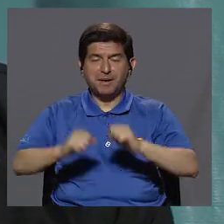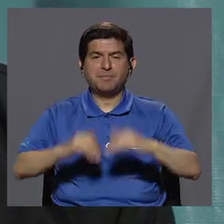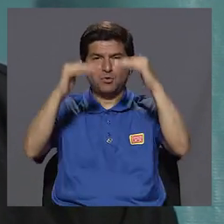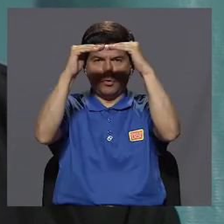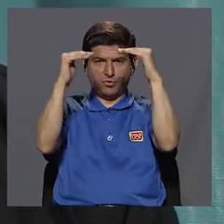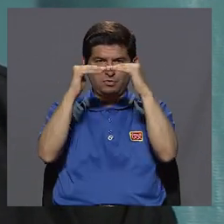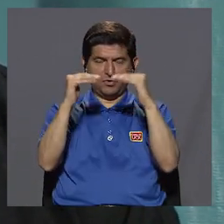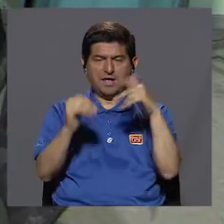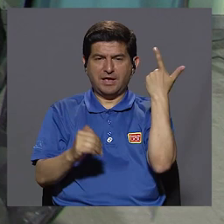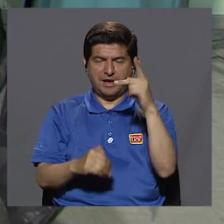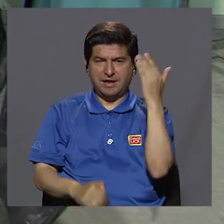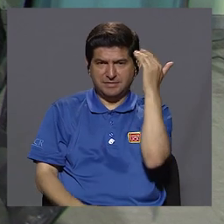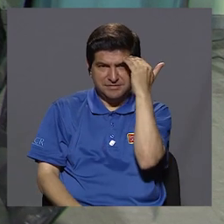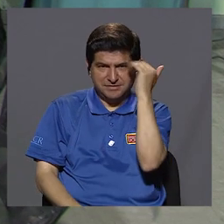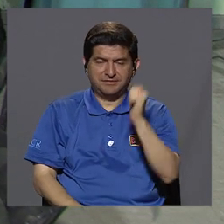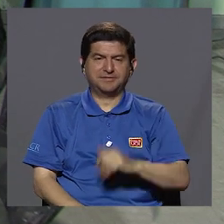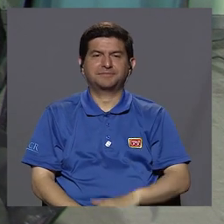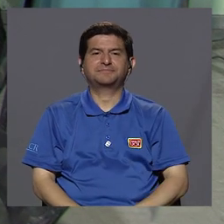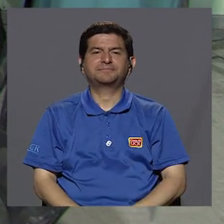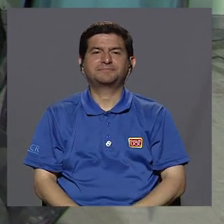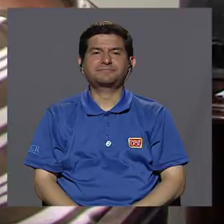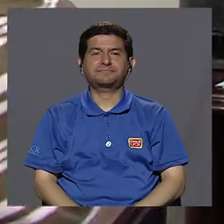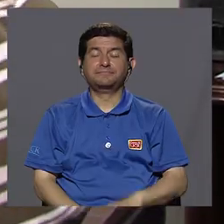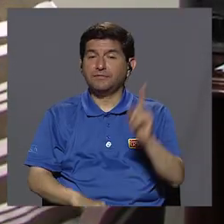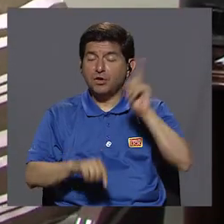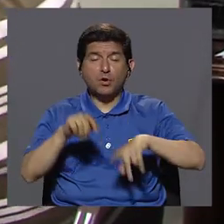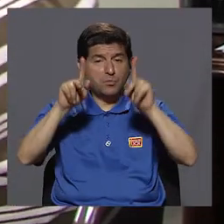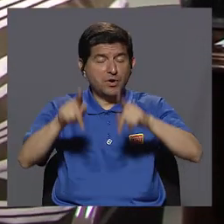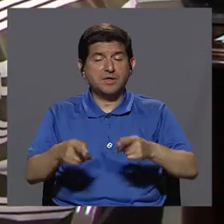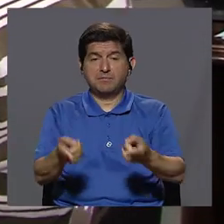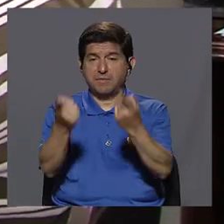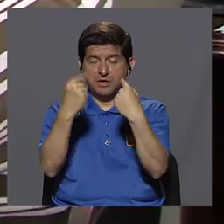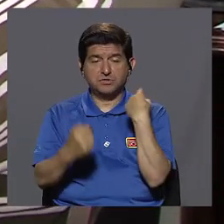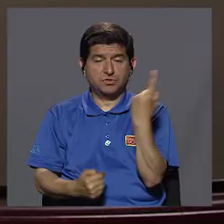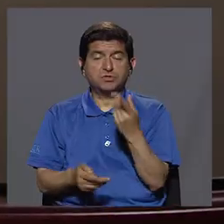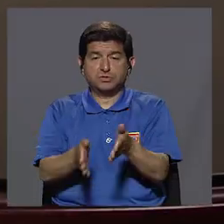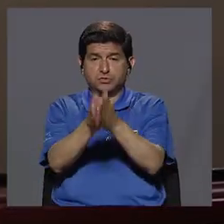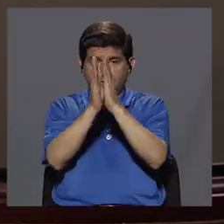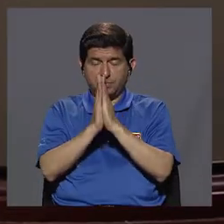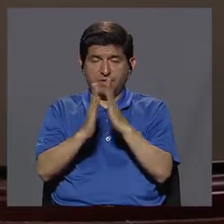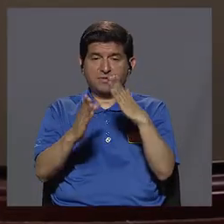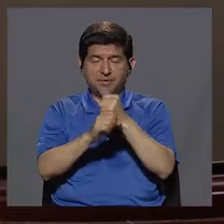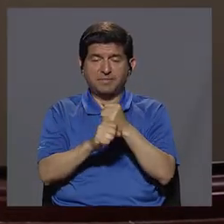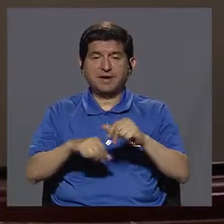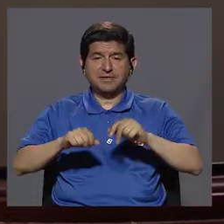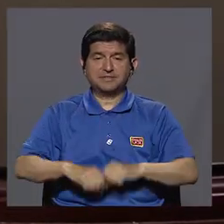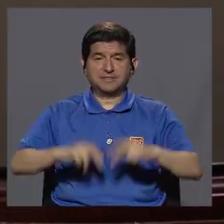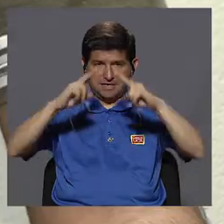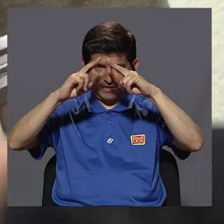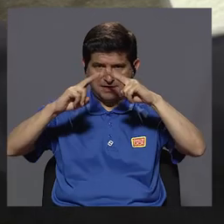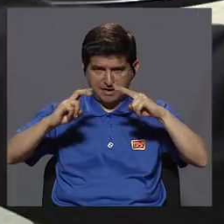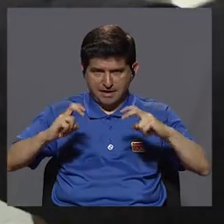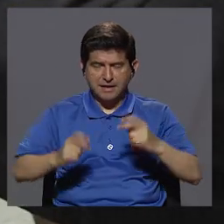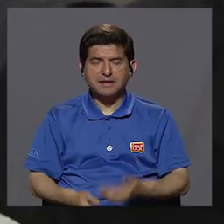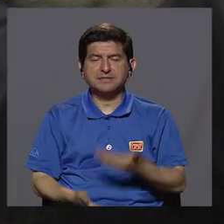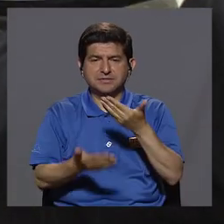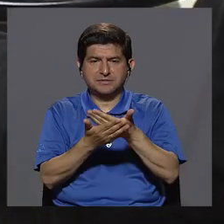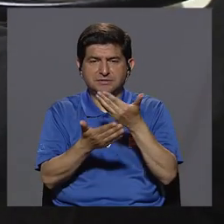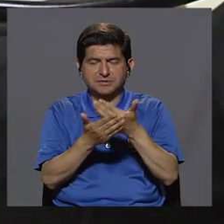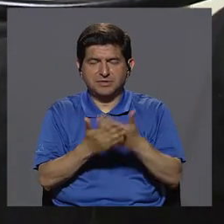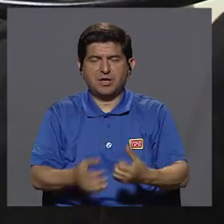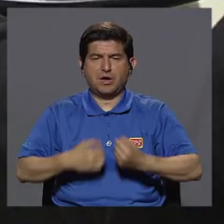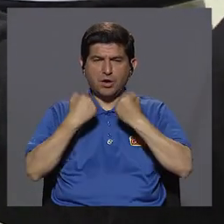del riesgo para conocer no puede venir la persona nada más y pedir que quiero hacerme un examen de una prueba de esfuerzo